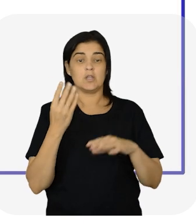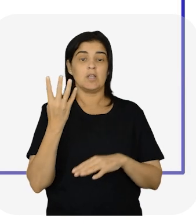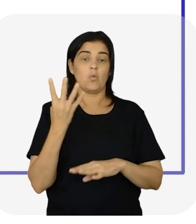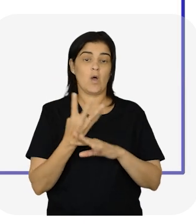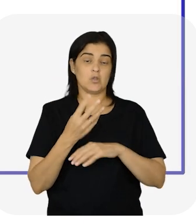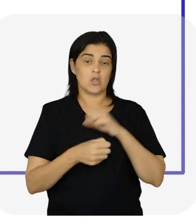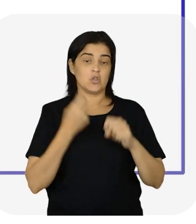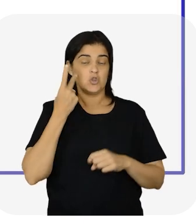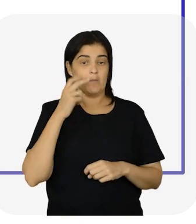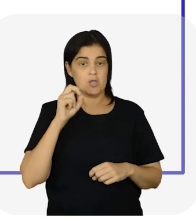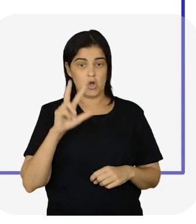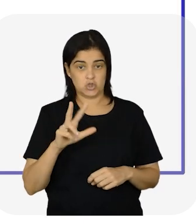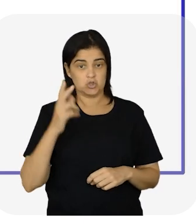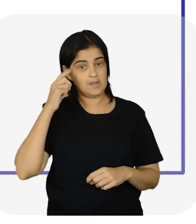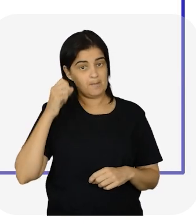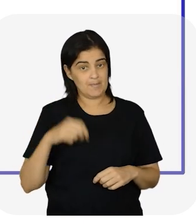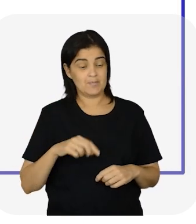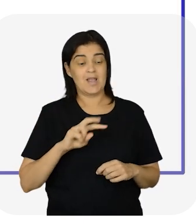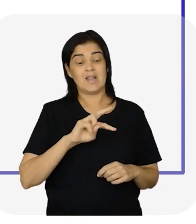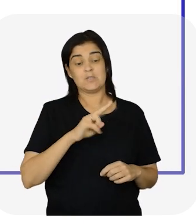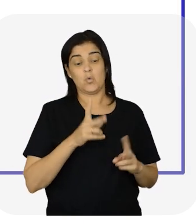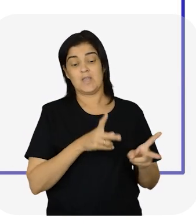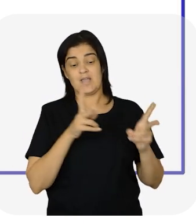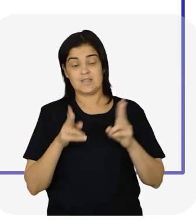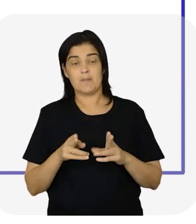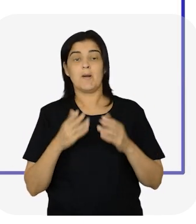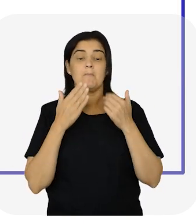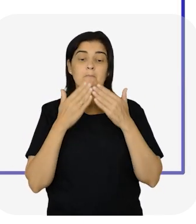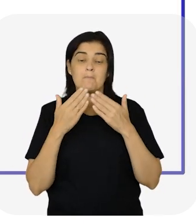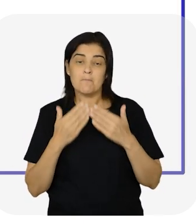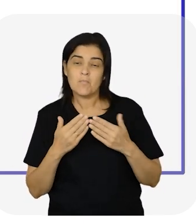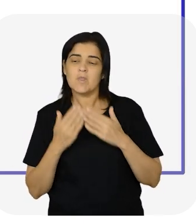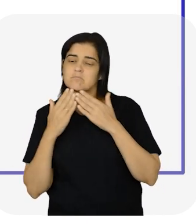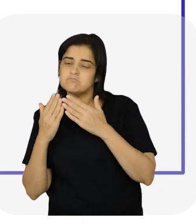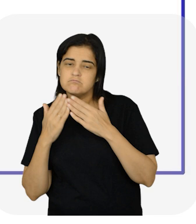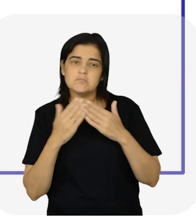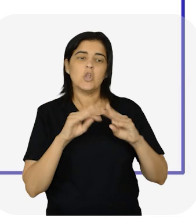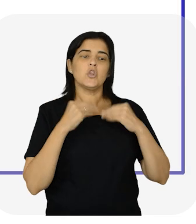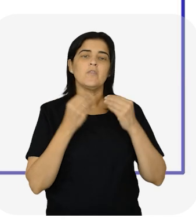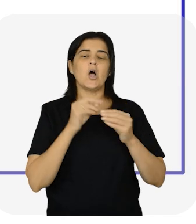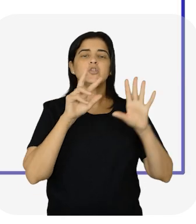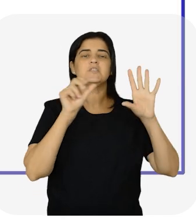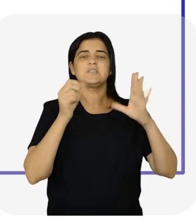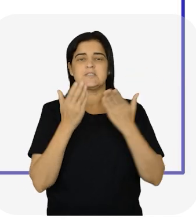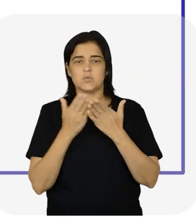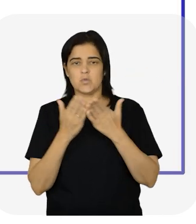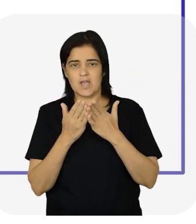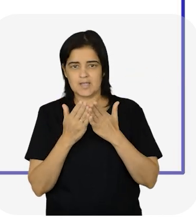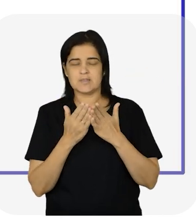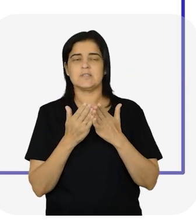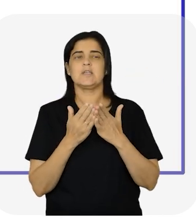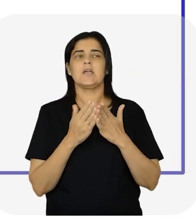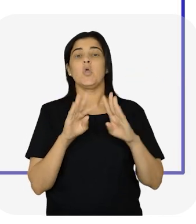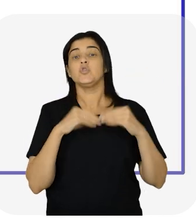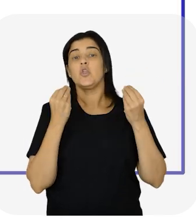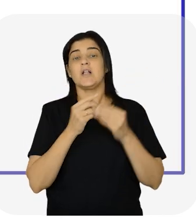2008. En la segunda etapa de la investigación realizamos el cuestionario censal, participaron 86 estudiantes, en un